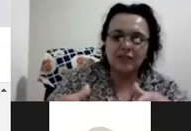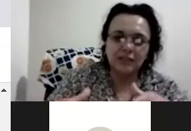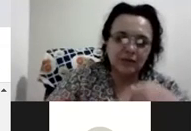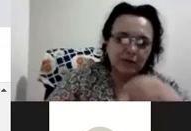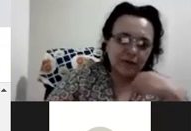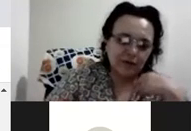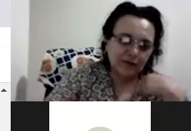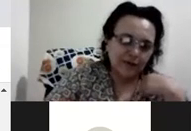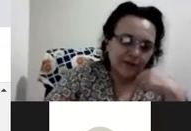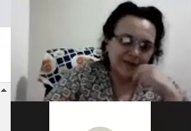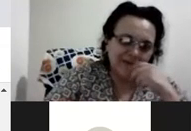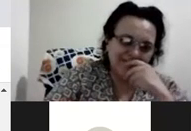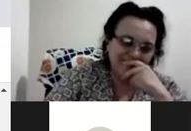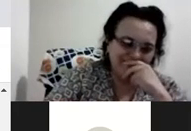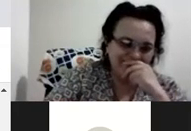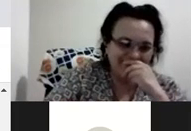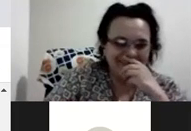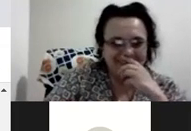guacalito.